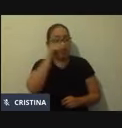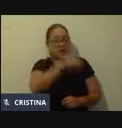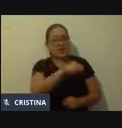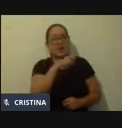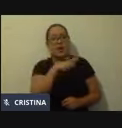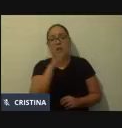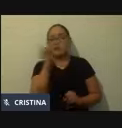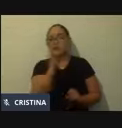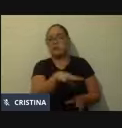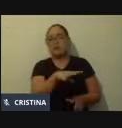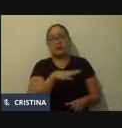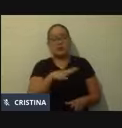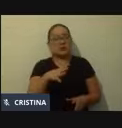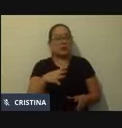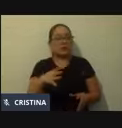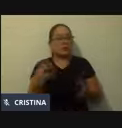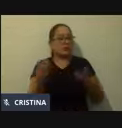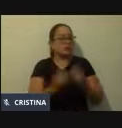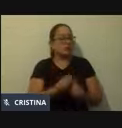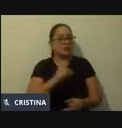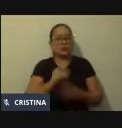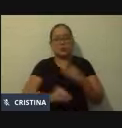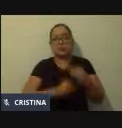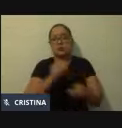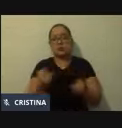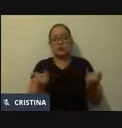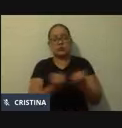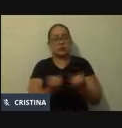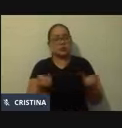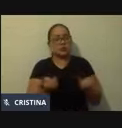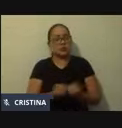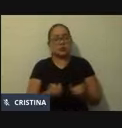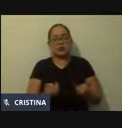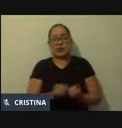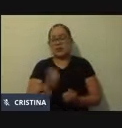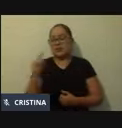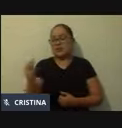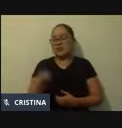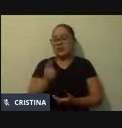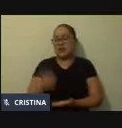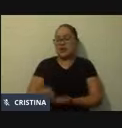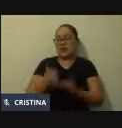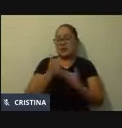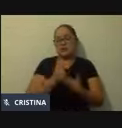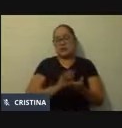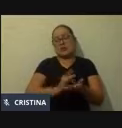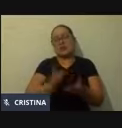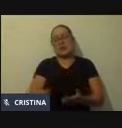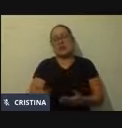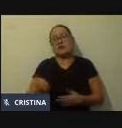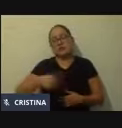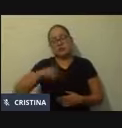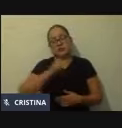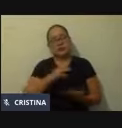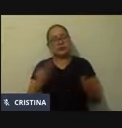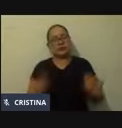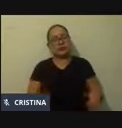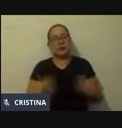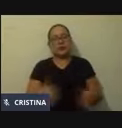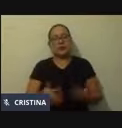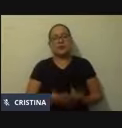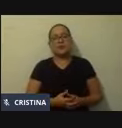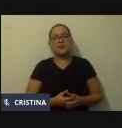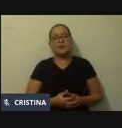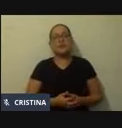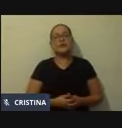como yo y tú y todos estamos ocupando la parte tecnológica como nunca antes lo pensábamos hacer. Y bueno,